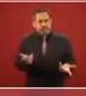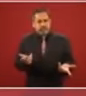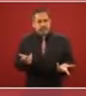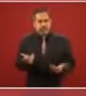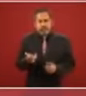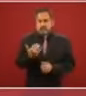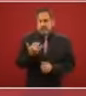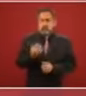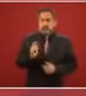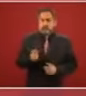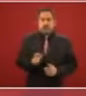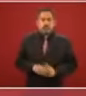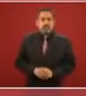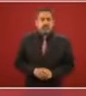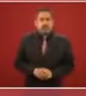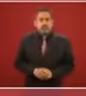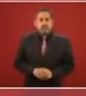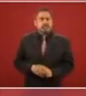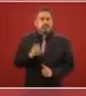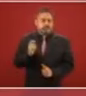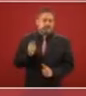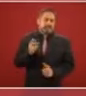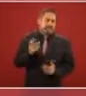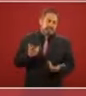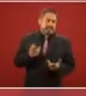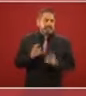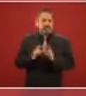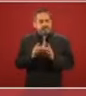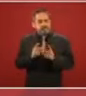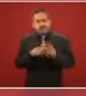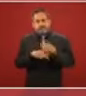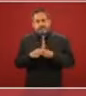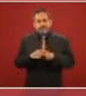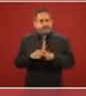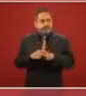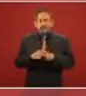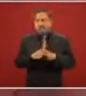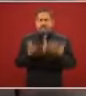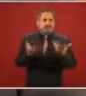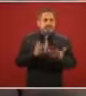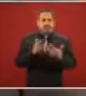y entonces es cuando vienen los gasolinazos